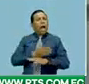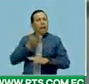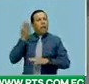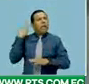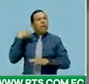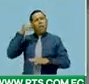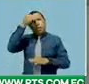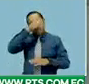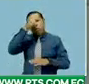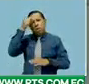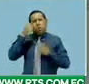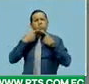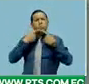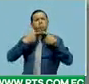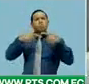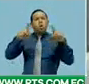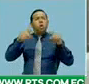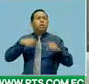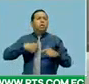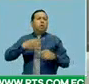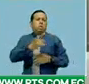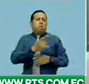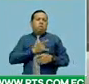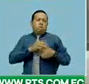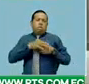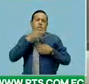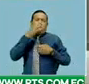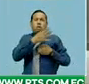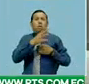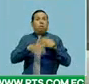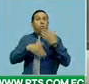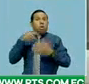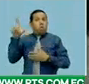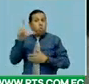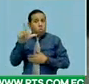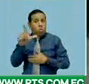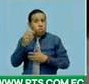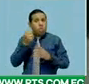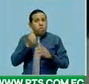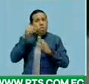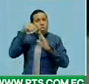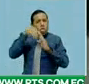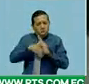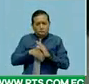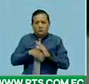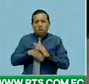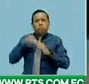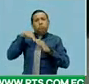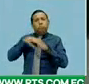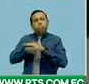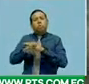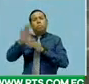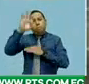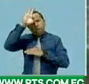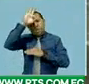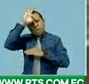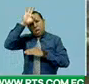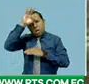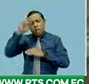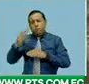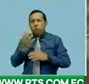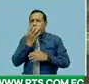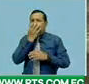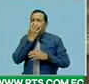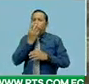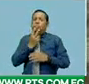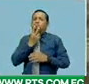para coronavirus. El lunes fue hospitalizado y su cuadro clínico avanzó al punto de necesitar respiración asistida en la unidad de